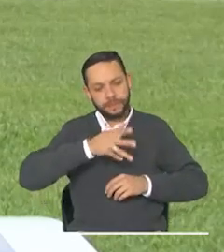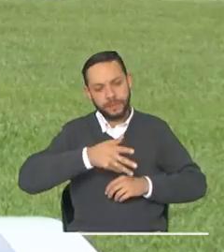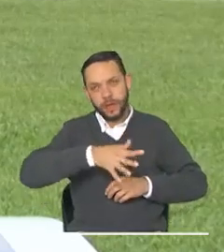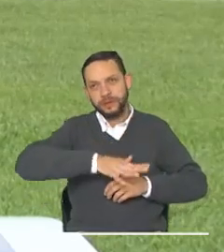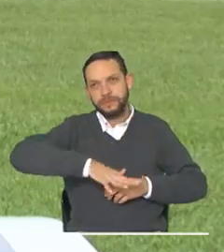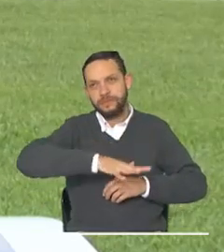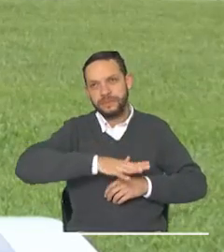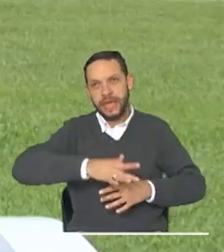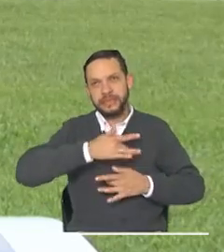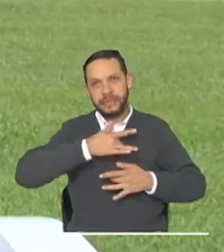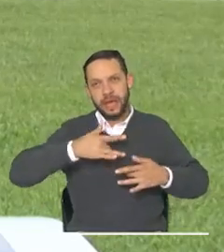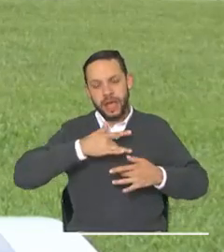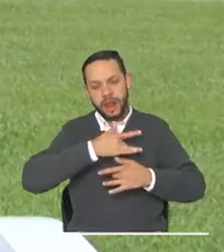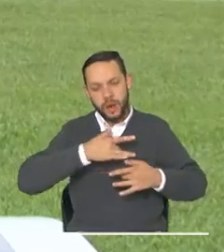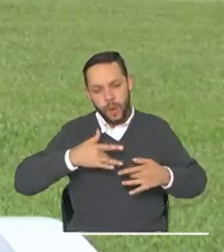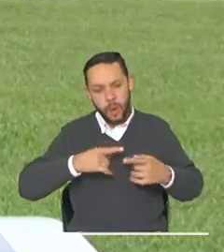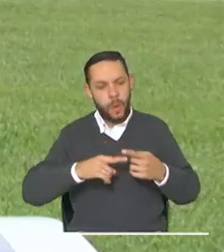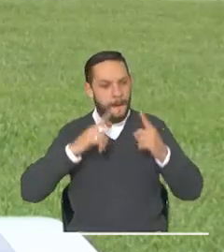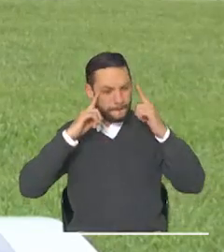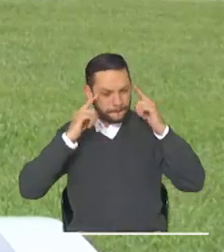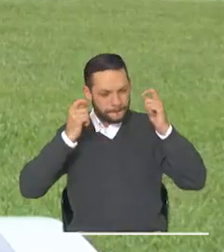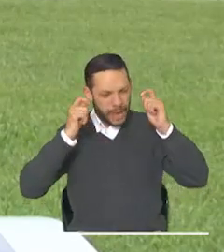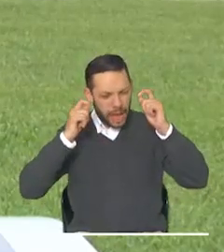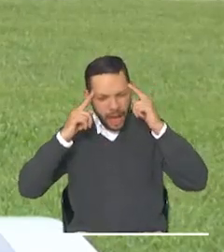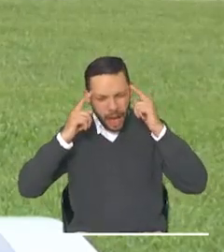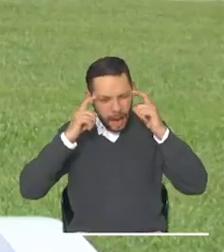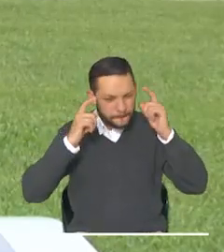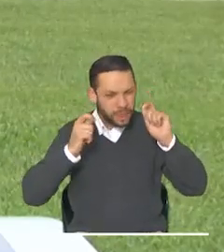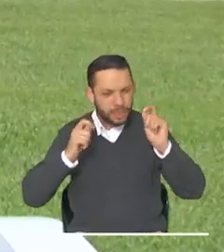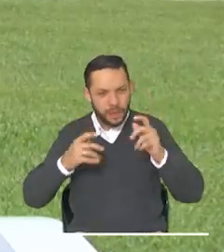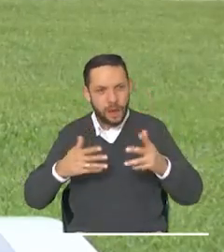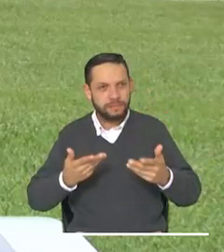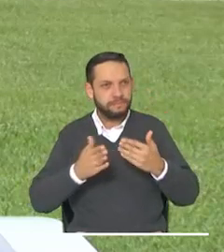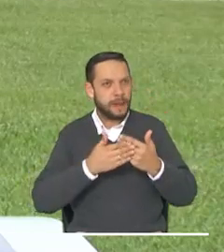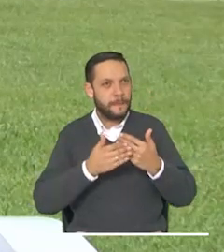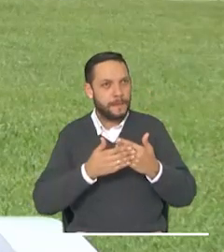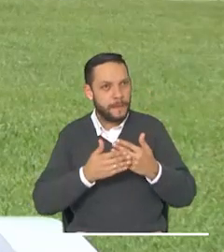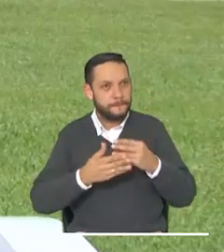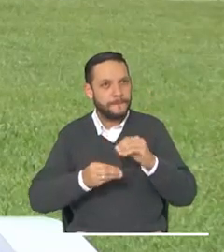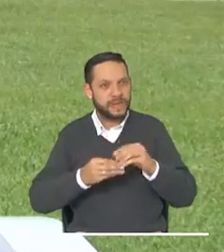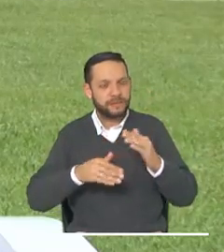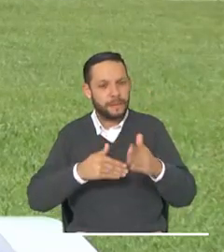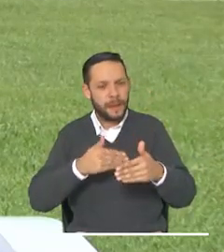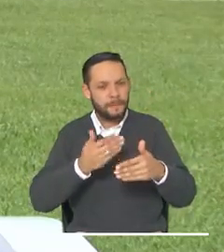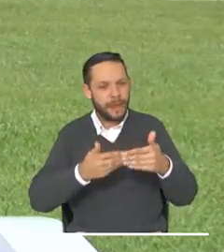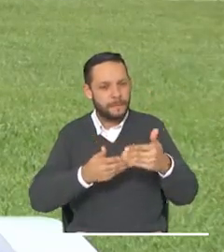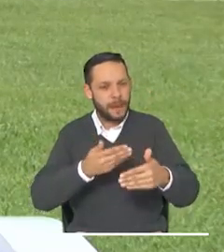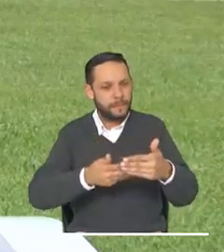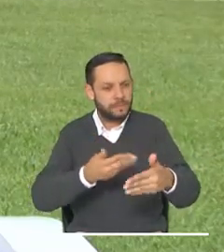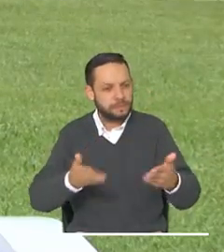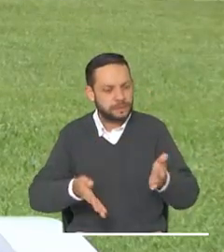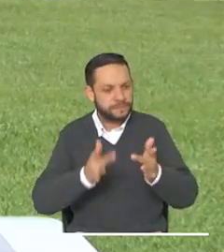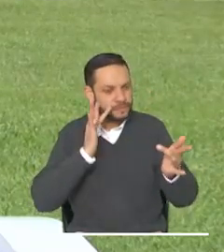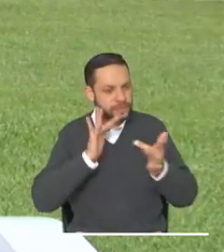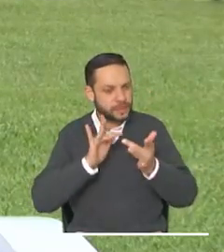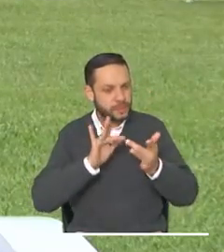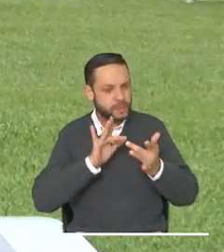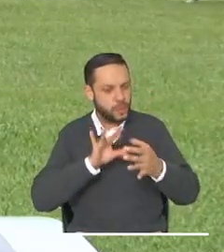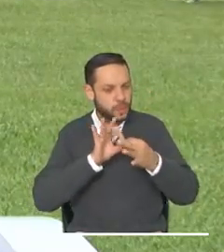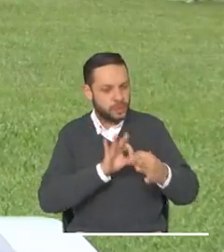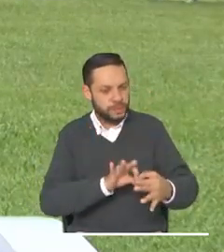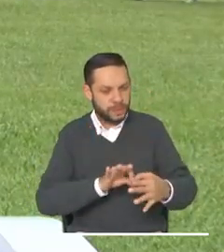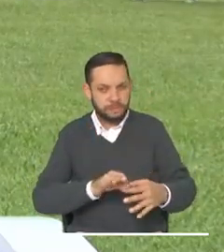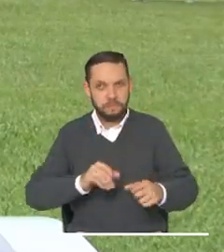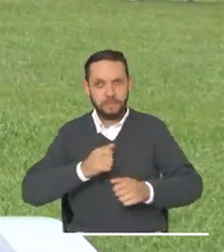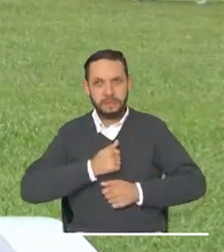neurobiológicos en sus asuntos psíquicos en sus procesos espirituales correlacionados con su mundo